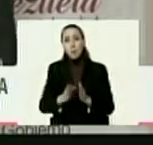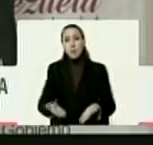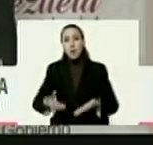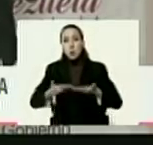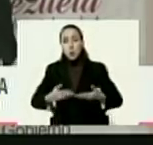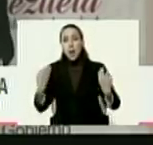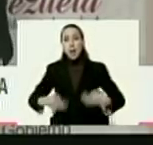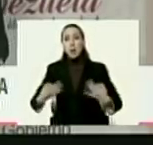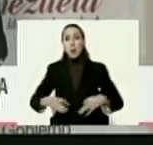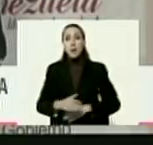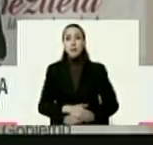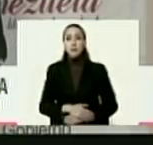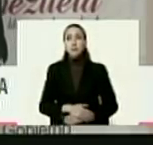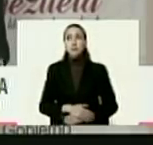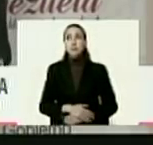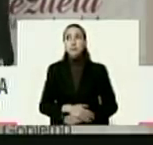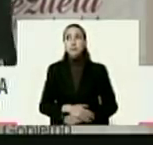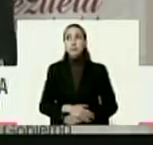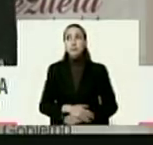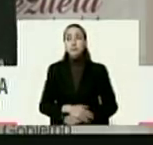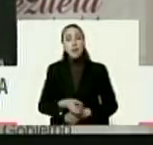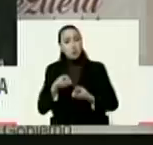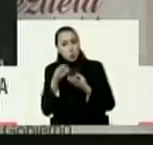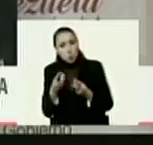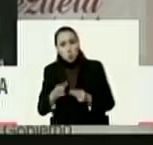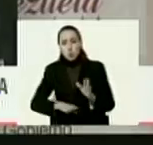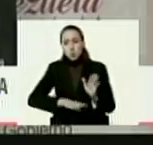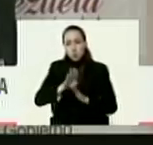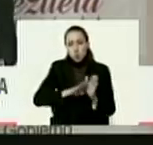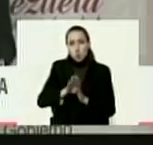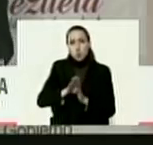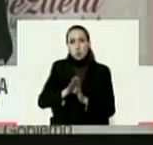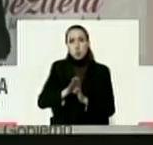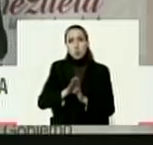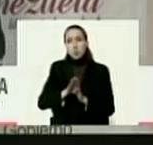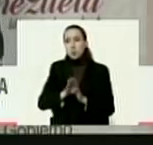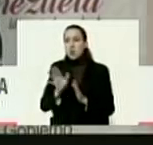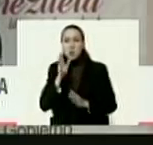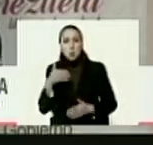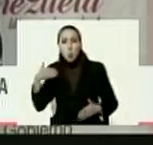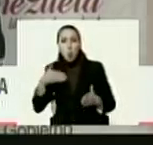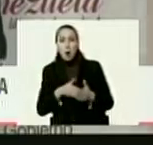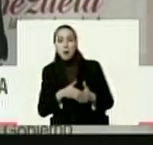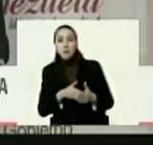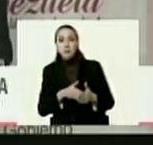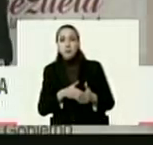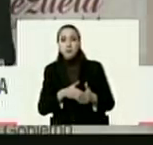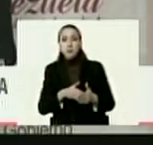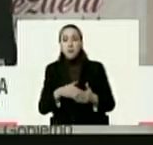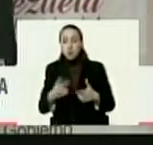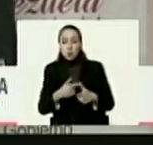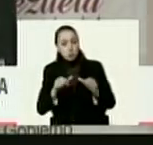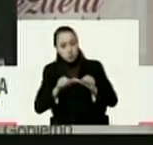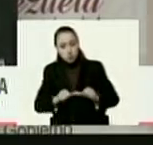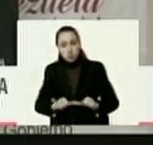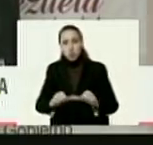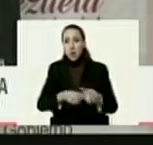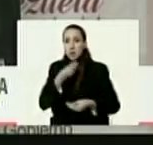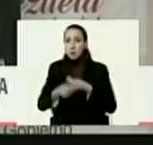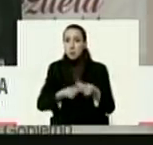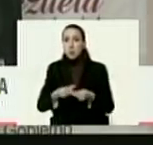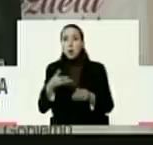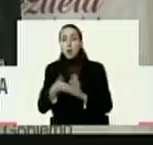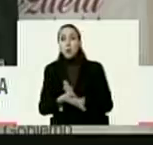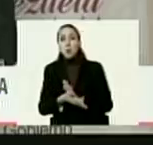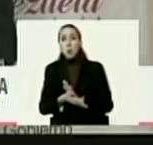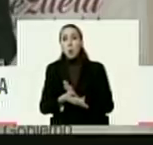Ese cuento del crecimiento sin límites, intrínseco al sistema capitalista, el crecimiento sin límites seguirá ocurriendo hasta que no haya más